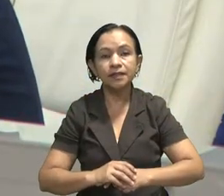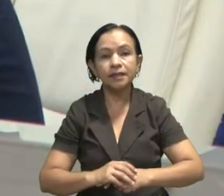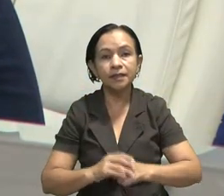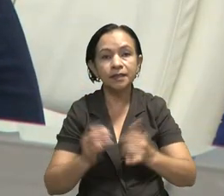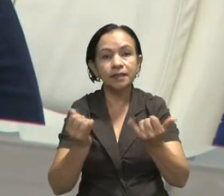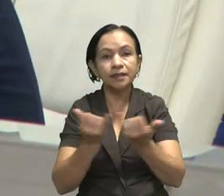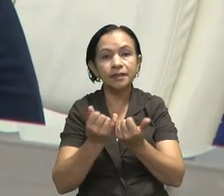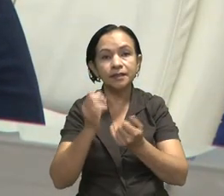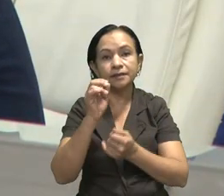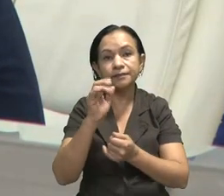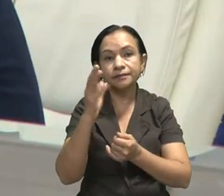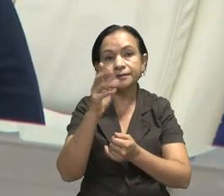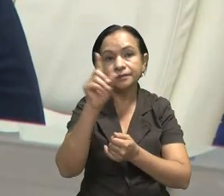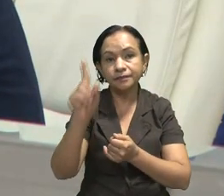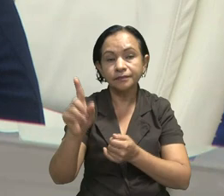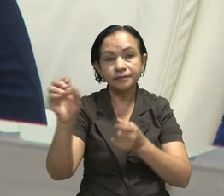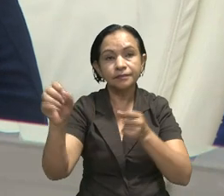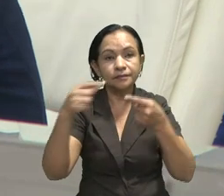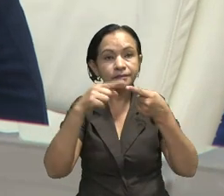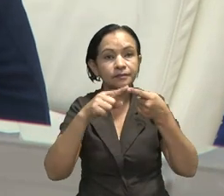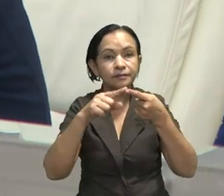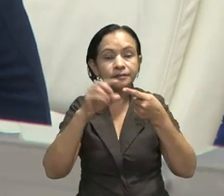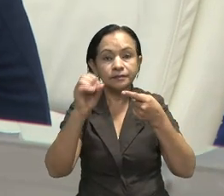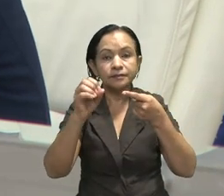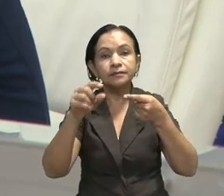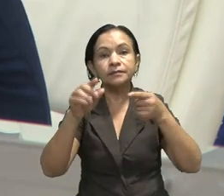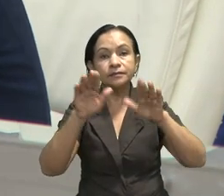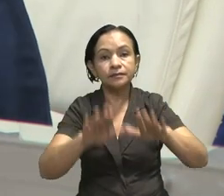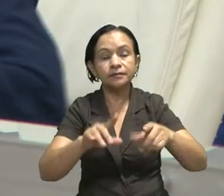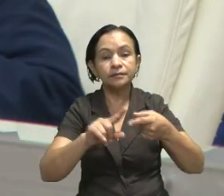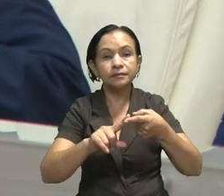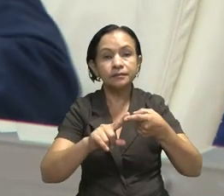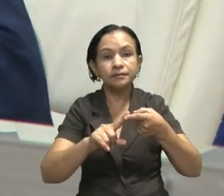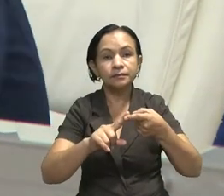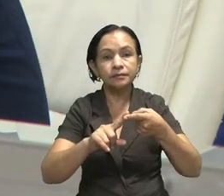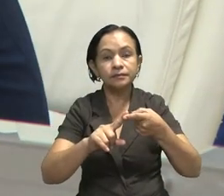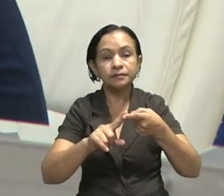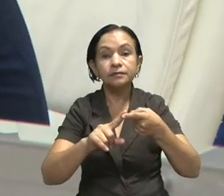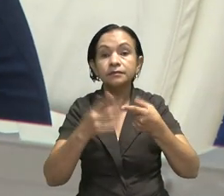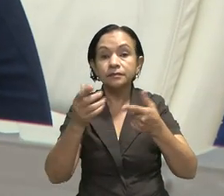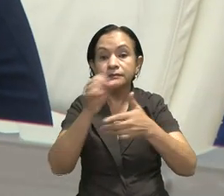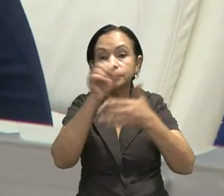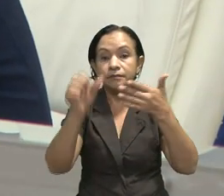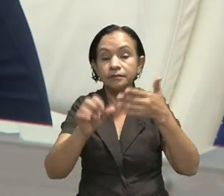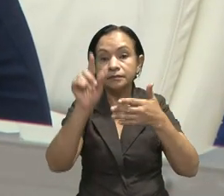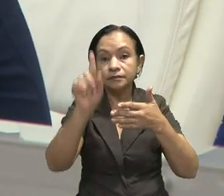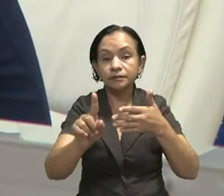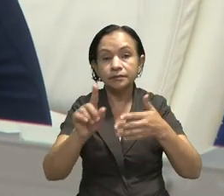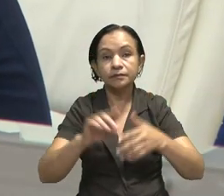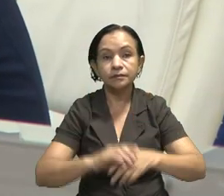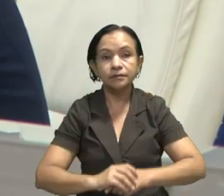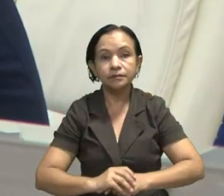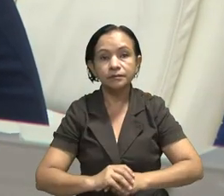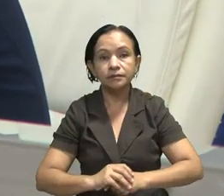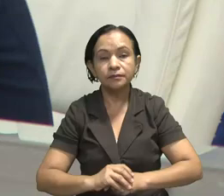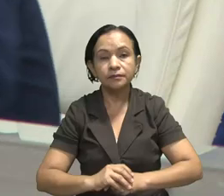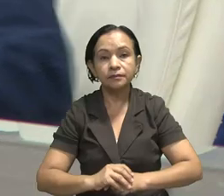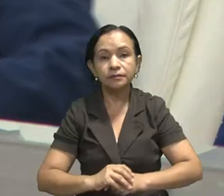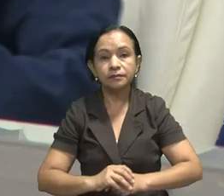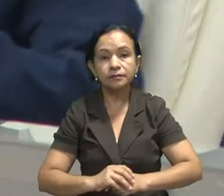91 votos a favor, 0 en contra, 0 abstenciones, 0 presentes. Se aprueba el artículo primero.